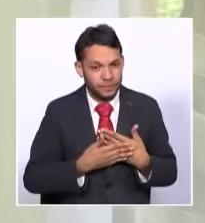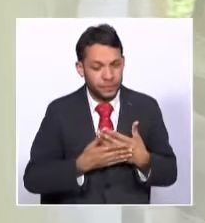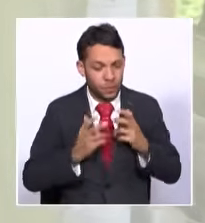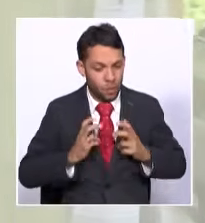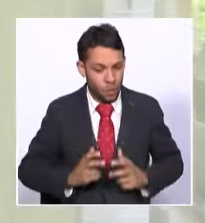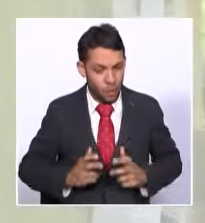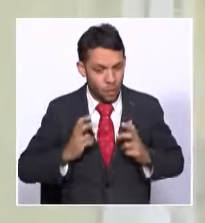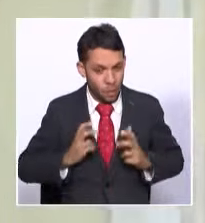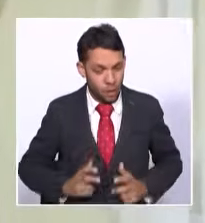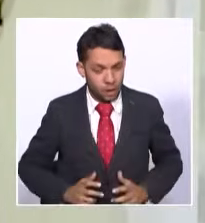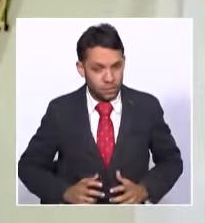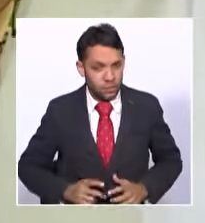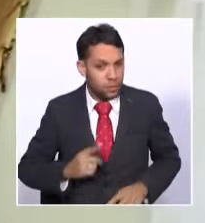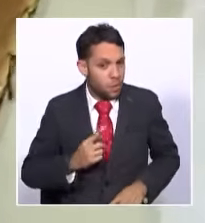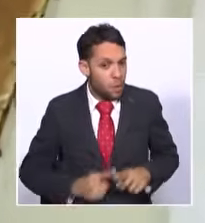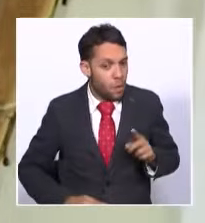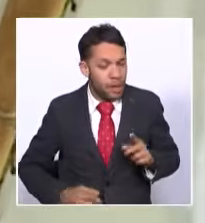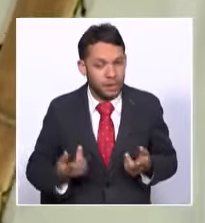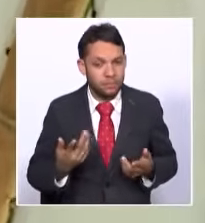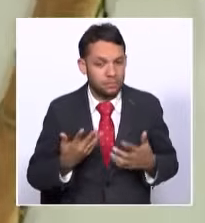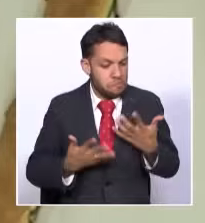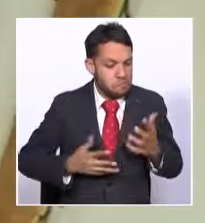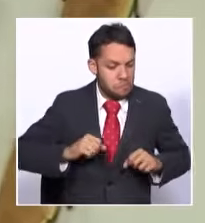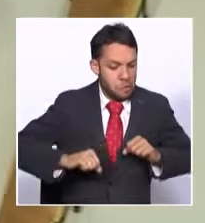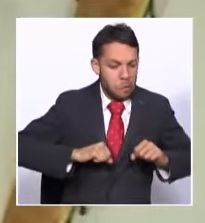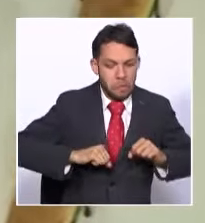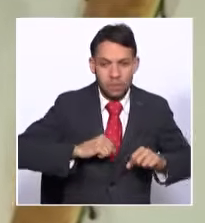en el cuerpo, nos ayuda mucho.